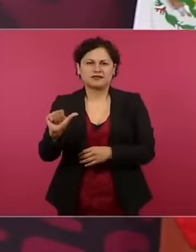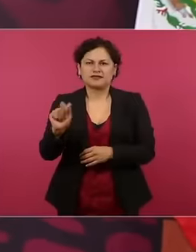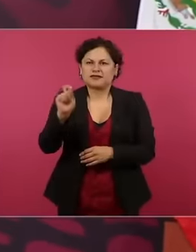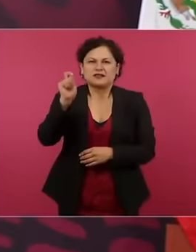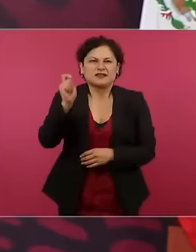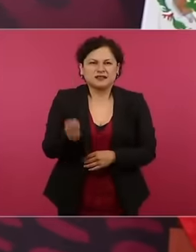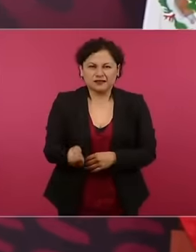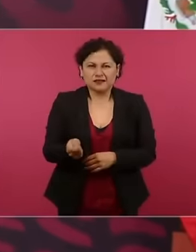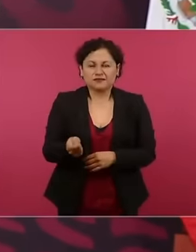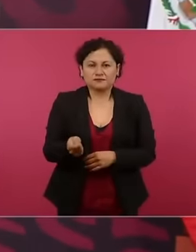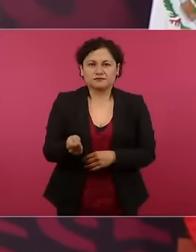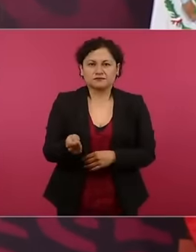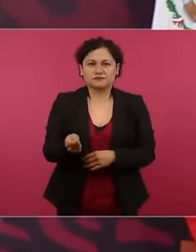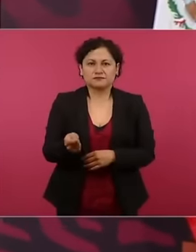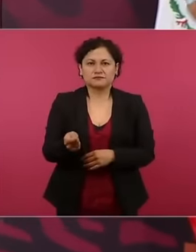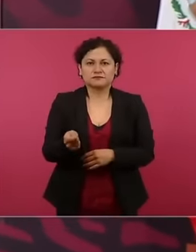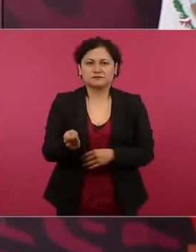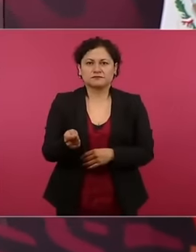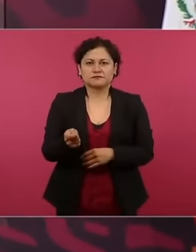el poder de